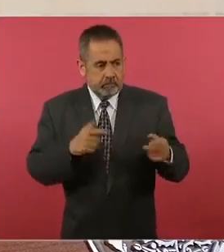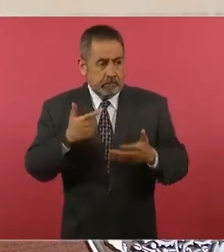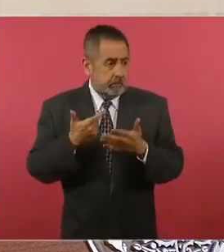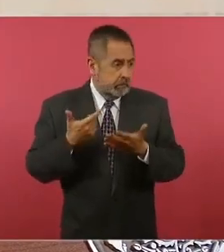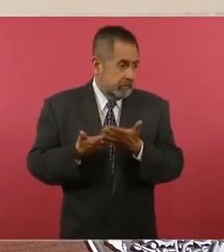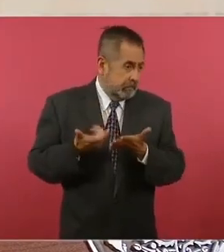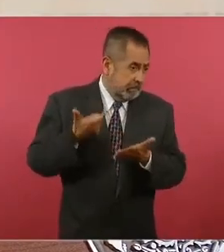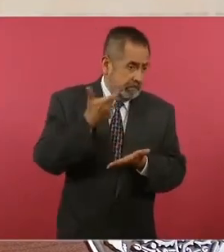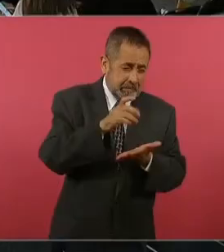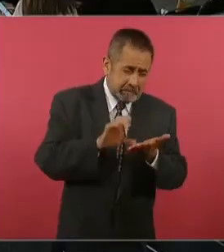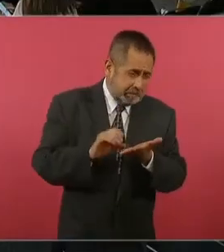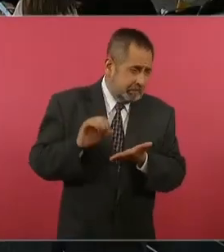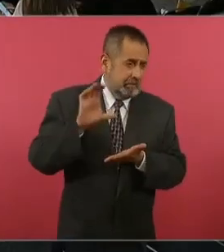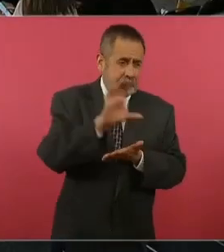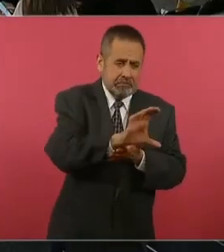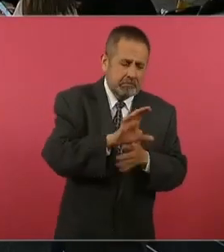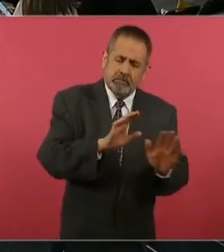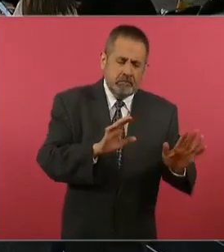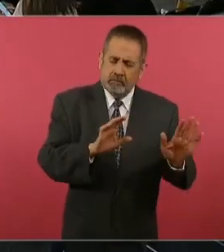justo.